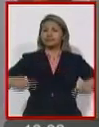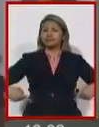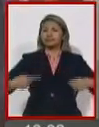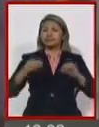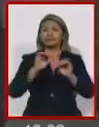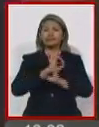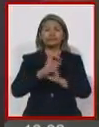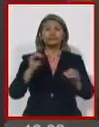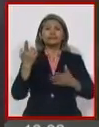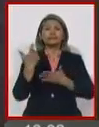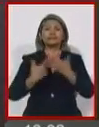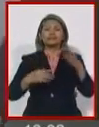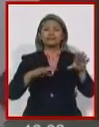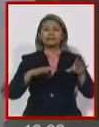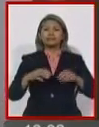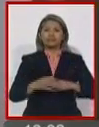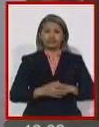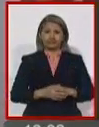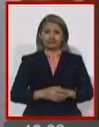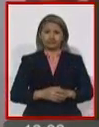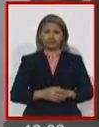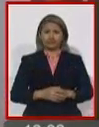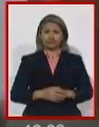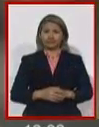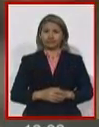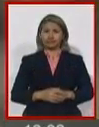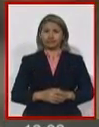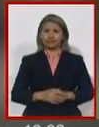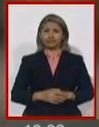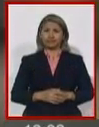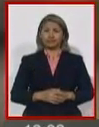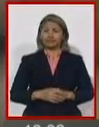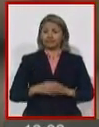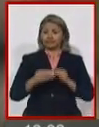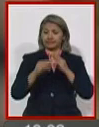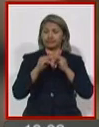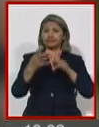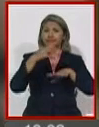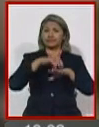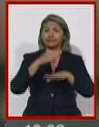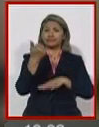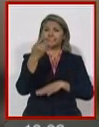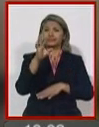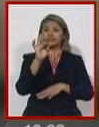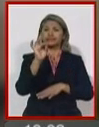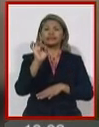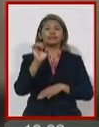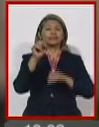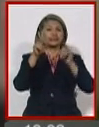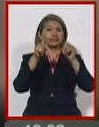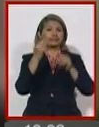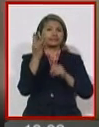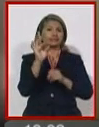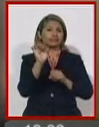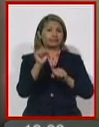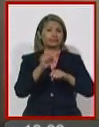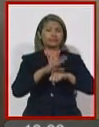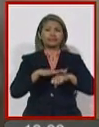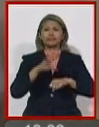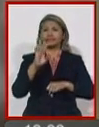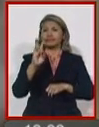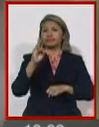prestar. ¿Qué silla de ruedas les vamos a prestar? No hay, así nos dice él. En el minibús viajaban 18 personas, 8 resultaron